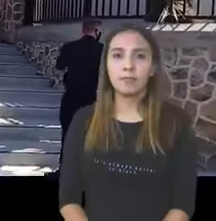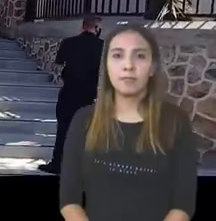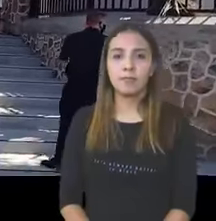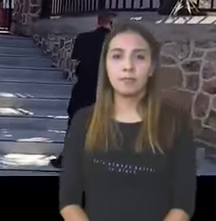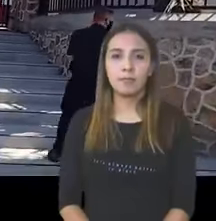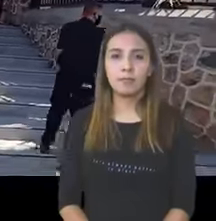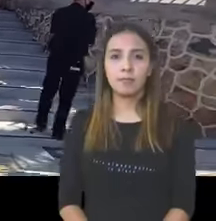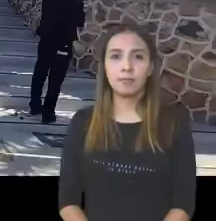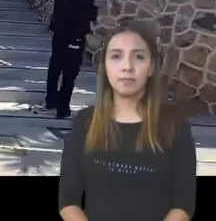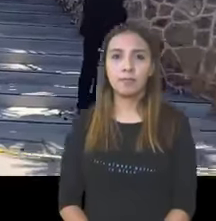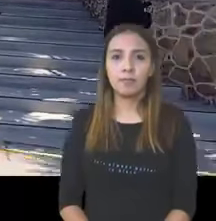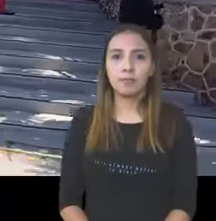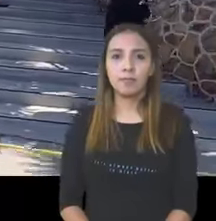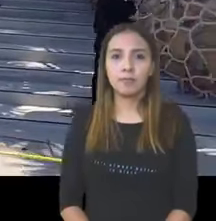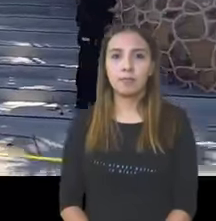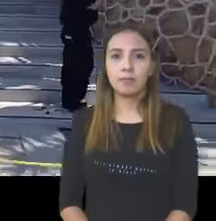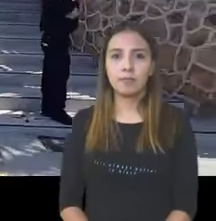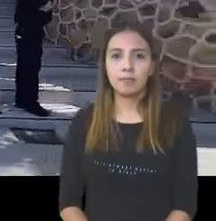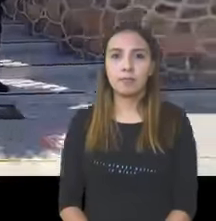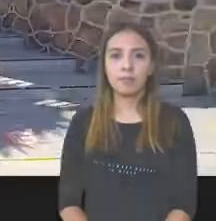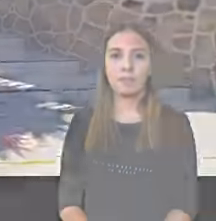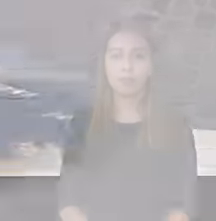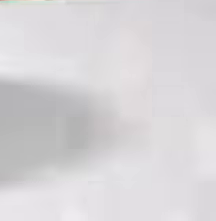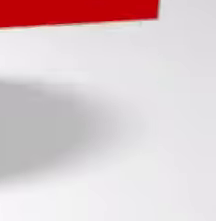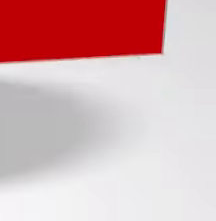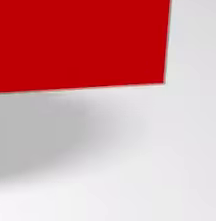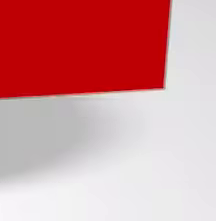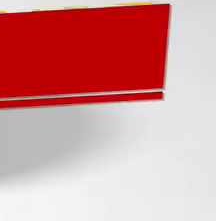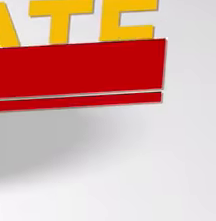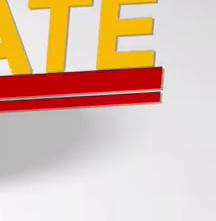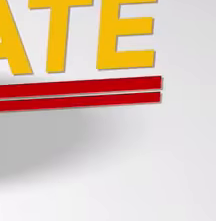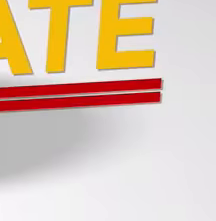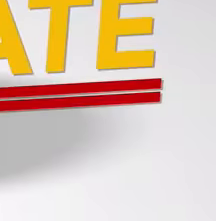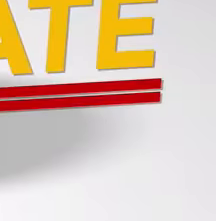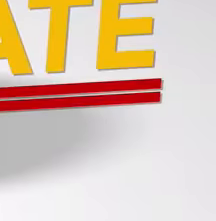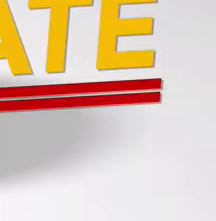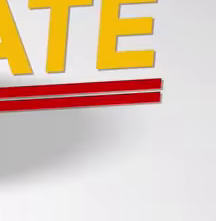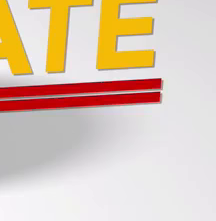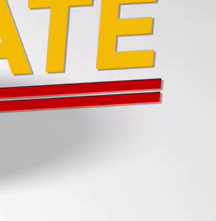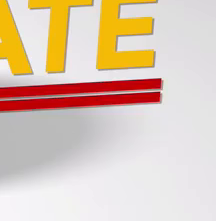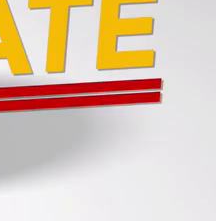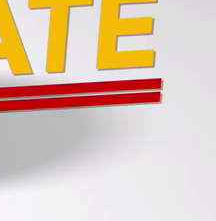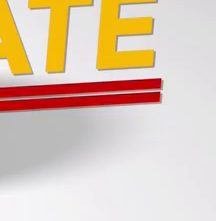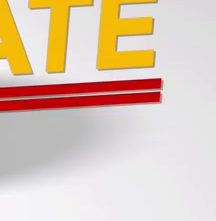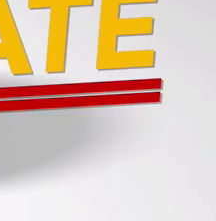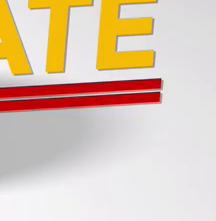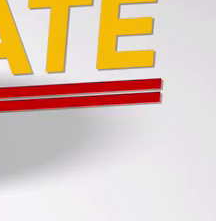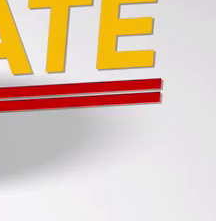Ahí va, vamos a escuchar.